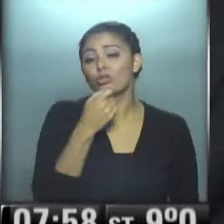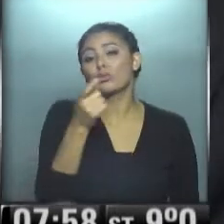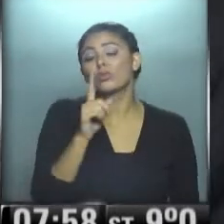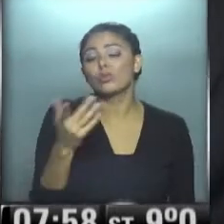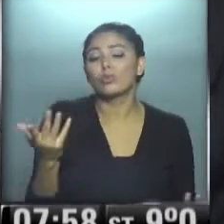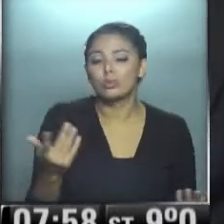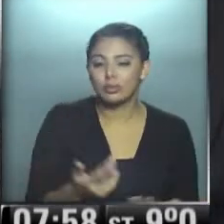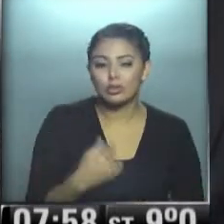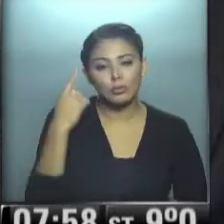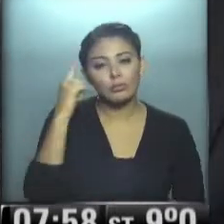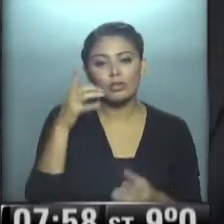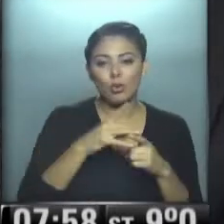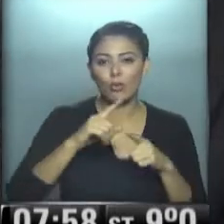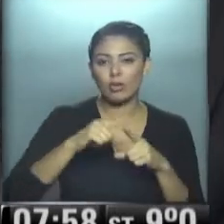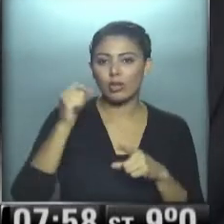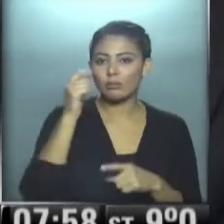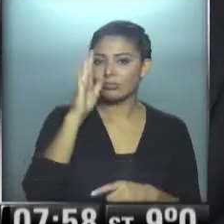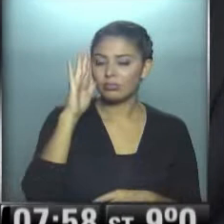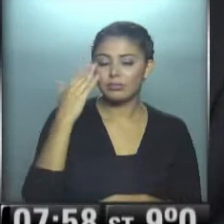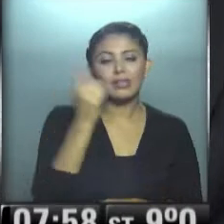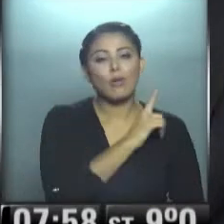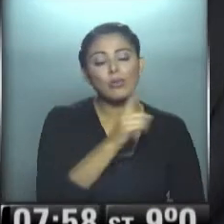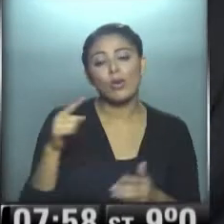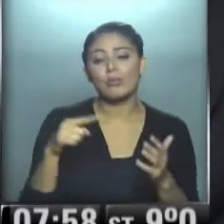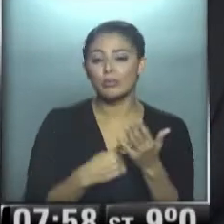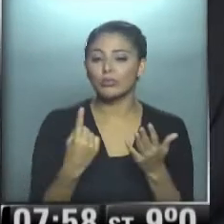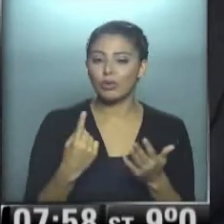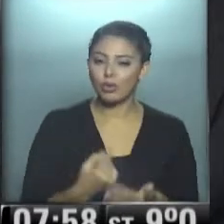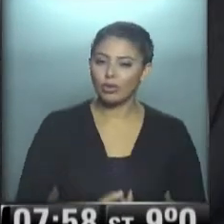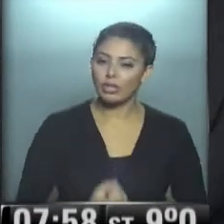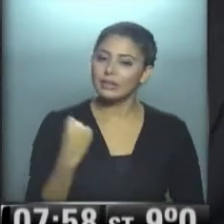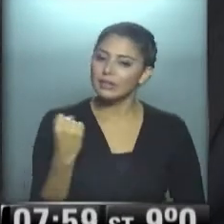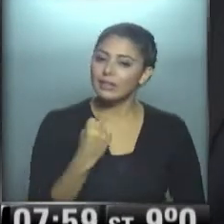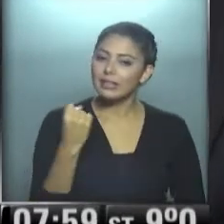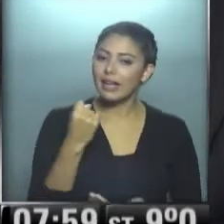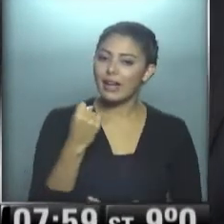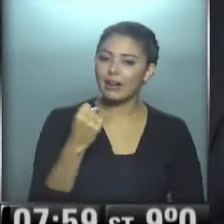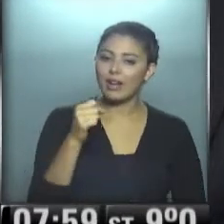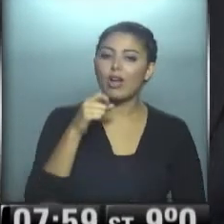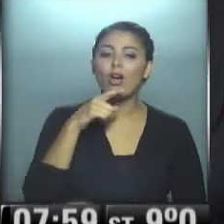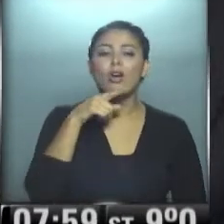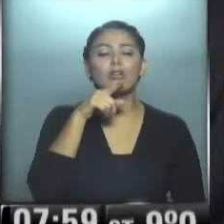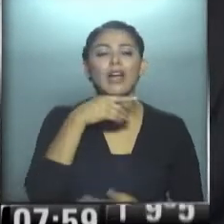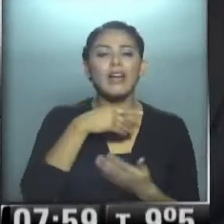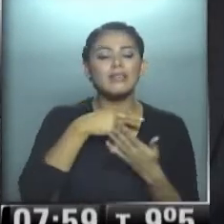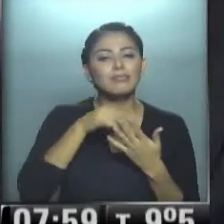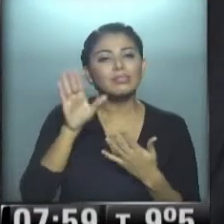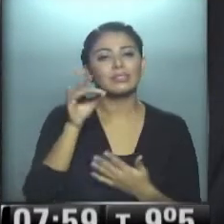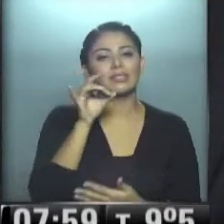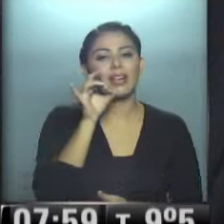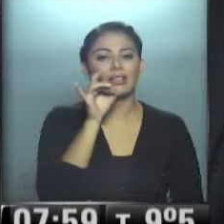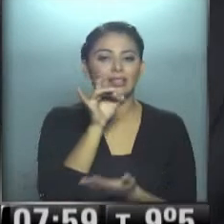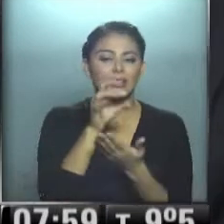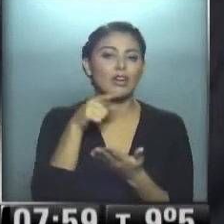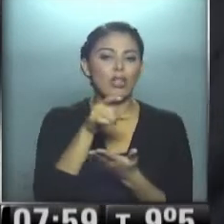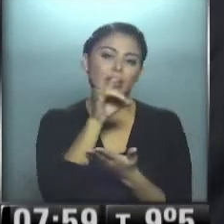supongo que al oficialismo tampoco pero con el propósito de evitar más que nada despidos porque no sé si